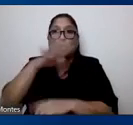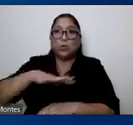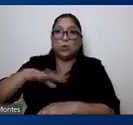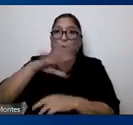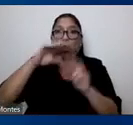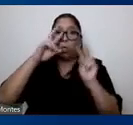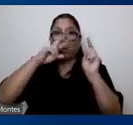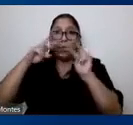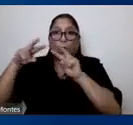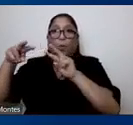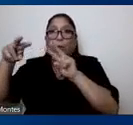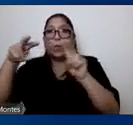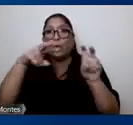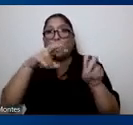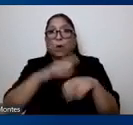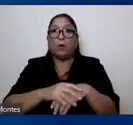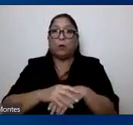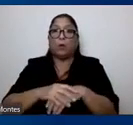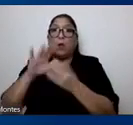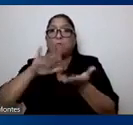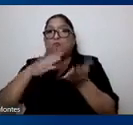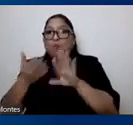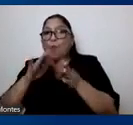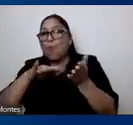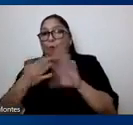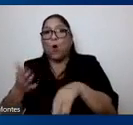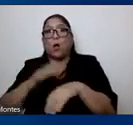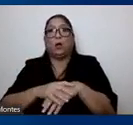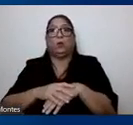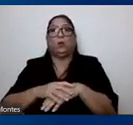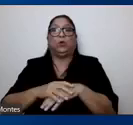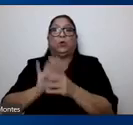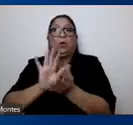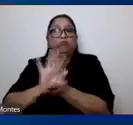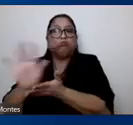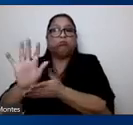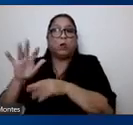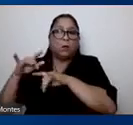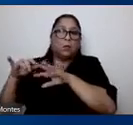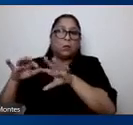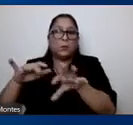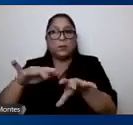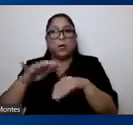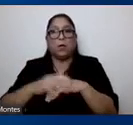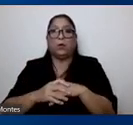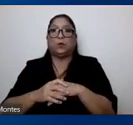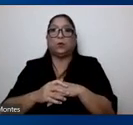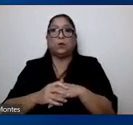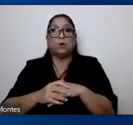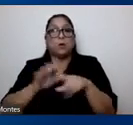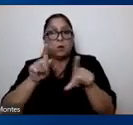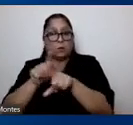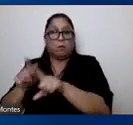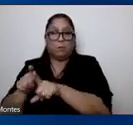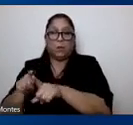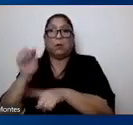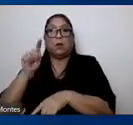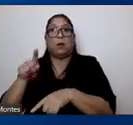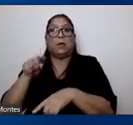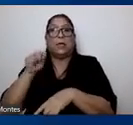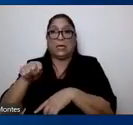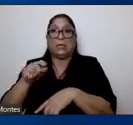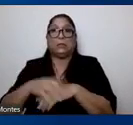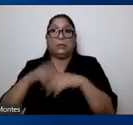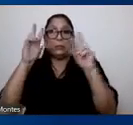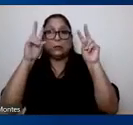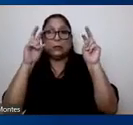recorrido, hay víctimas, hay desplazados, hay fenómenos de desplazados, y también hay este fenómeno